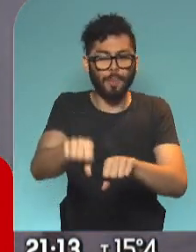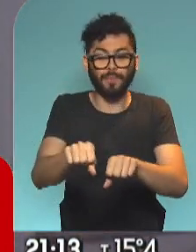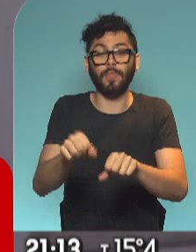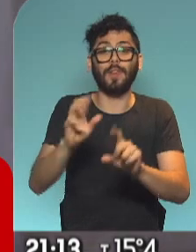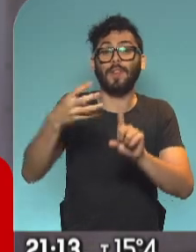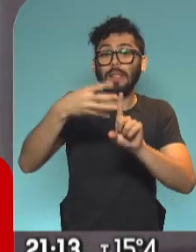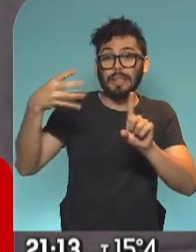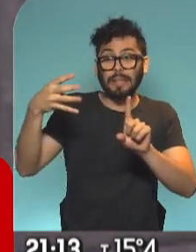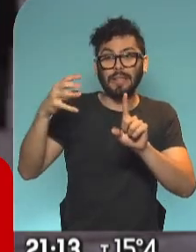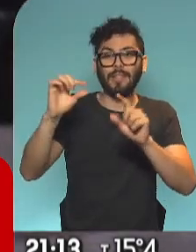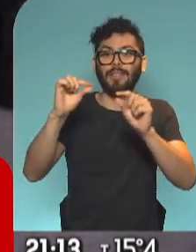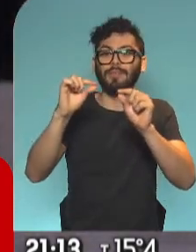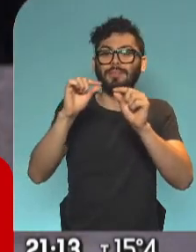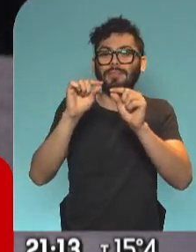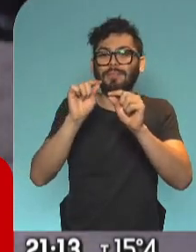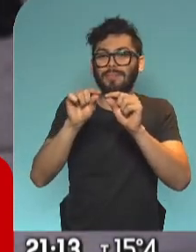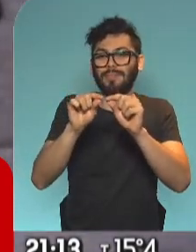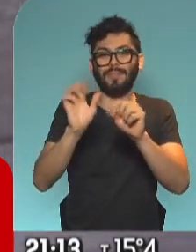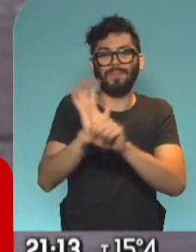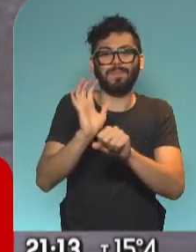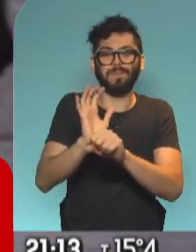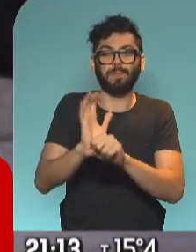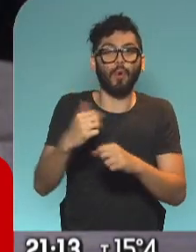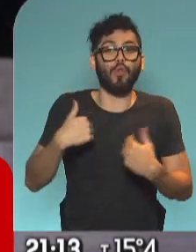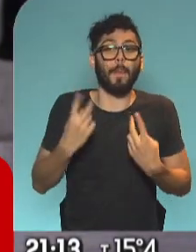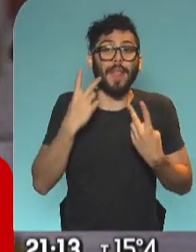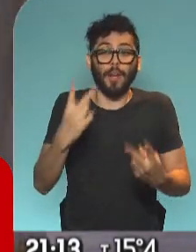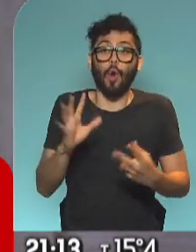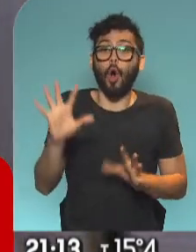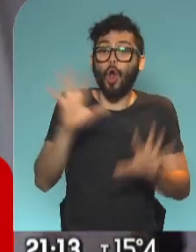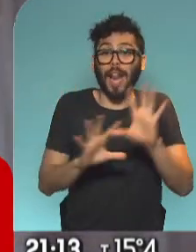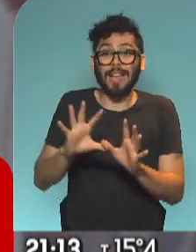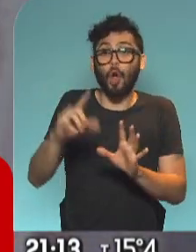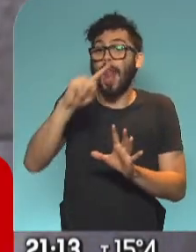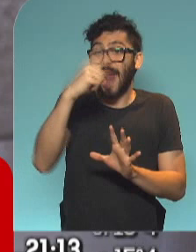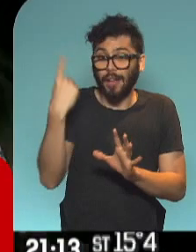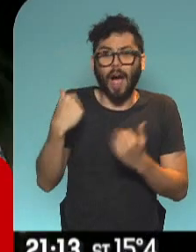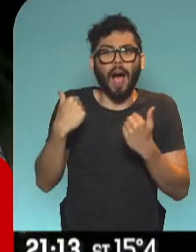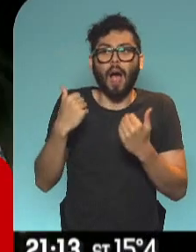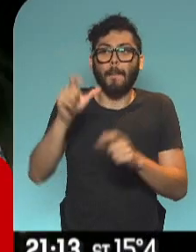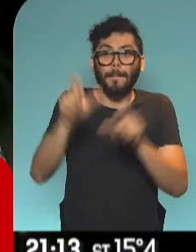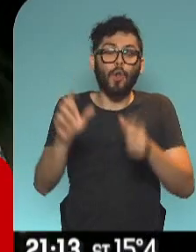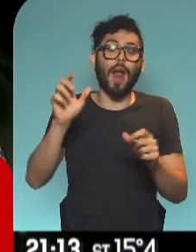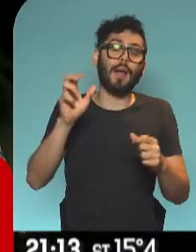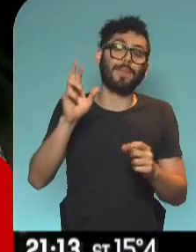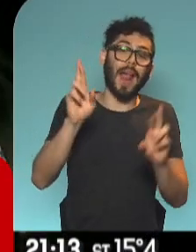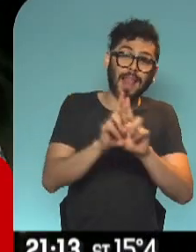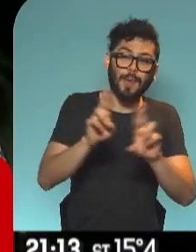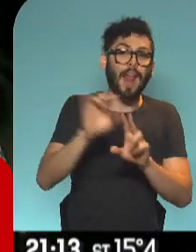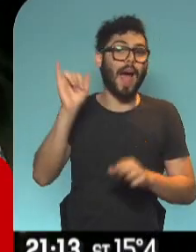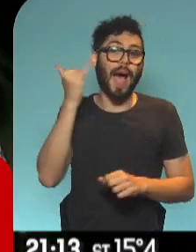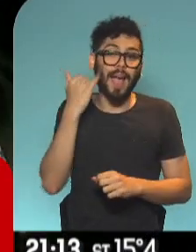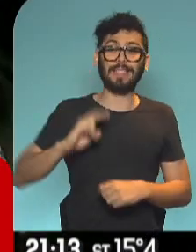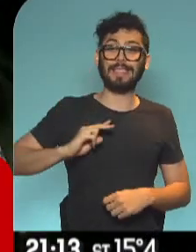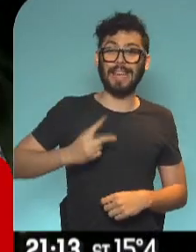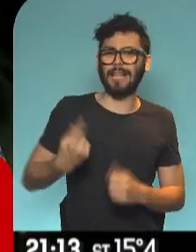Argentina LGBT, que ellos mismos se describen como Organización Nacional en Defensa y Promoción de los Derechos de Lesbianas, Gays, Bisexuales, Trans